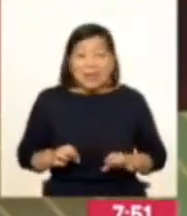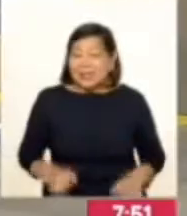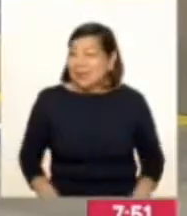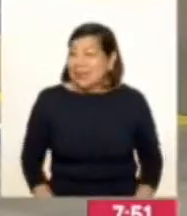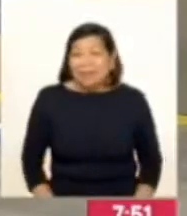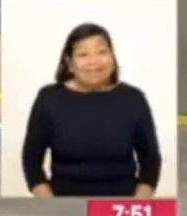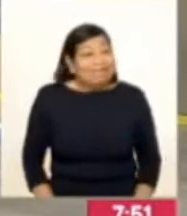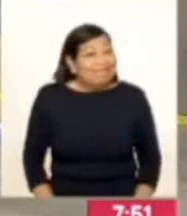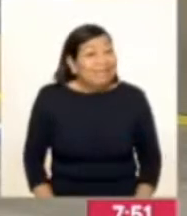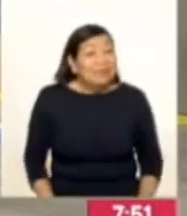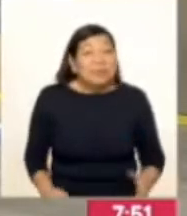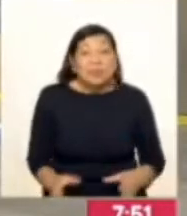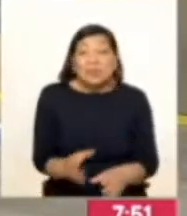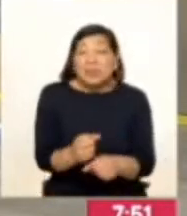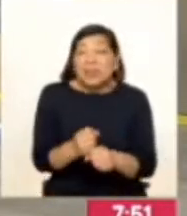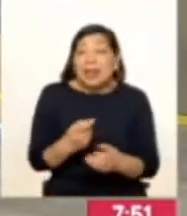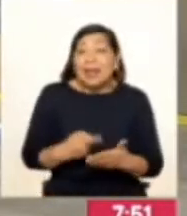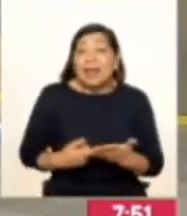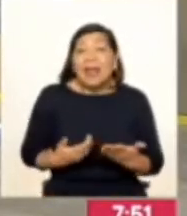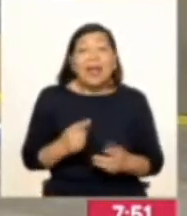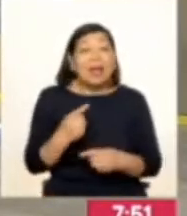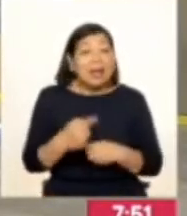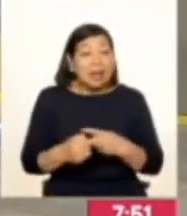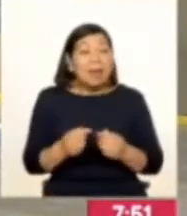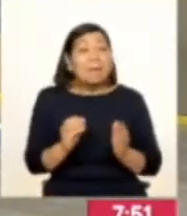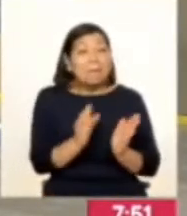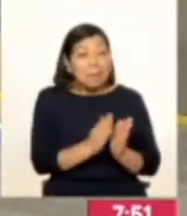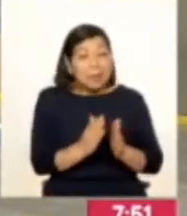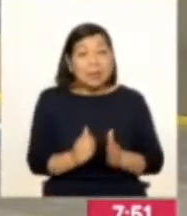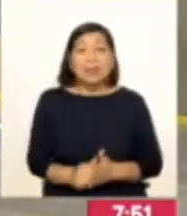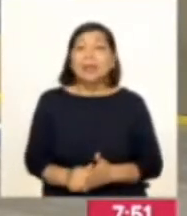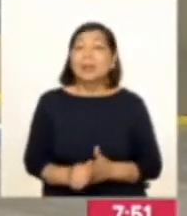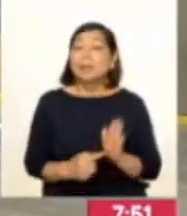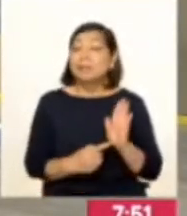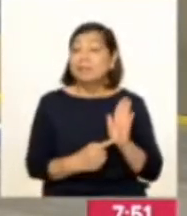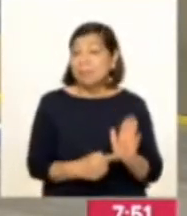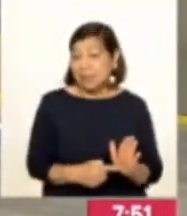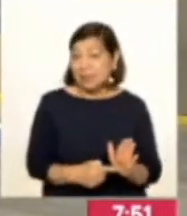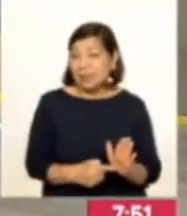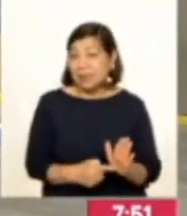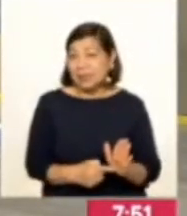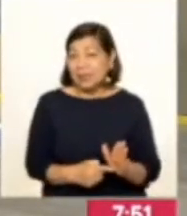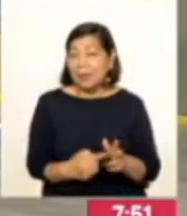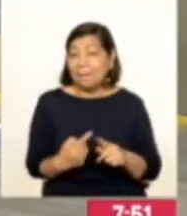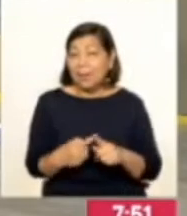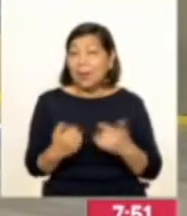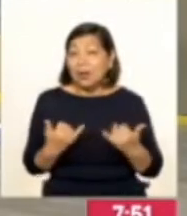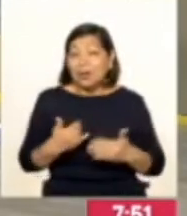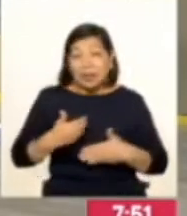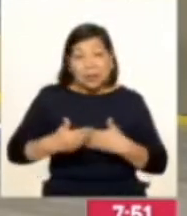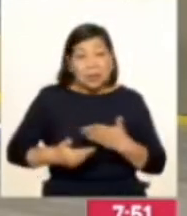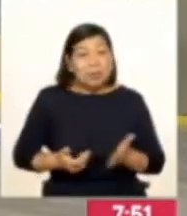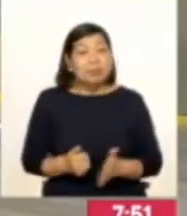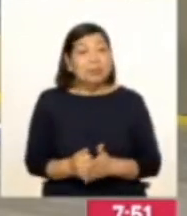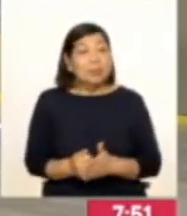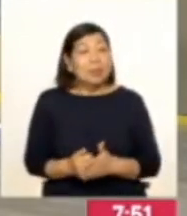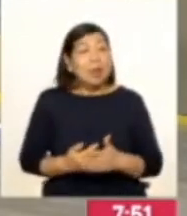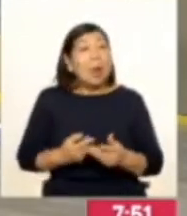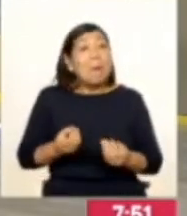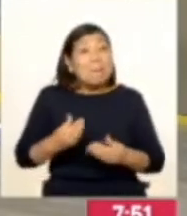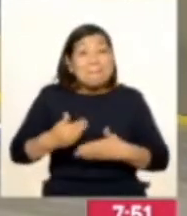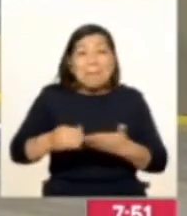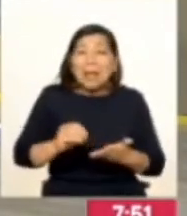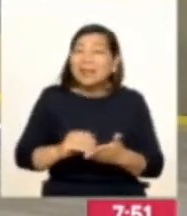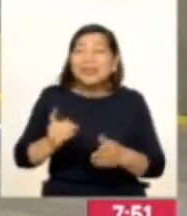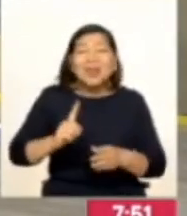entonces toman decisiones y a cada rato en la medida que la contraloría está presente observa eso Y eso genera Pues un retroceso